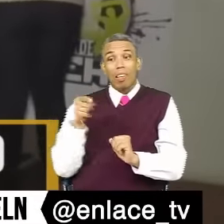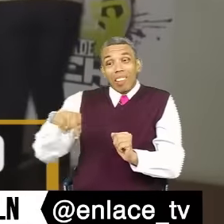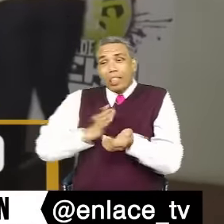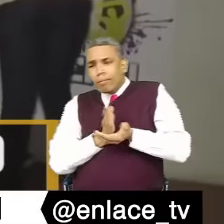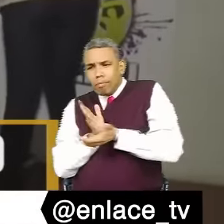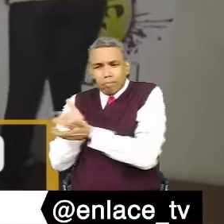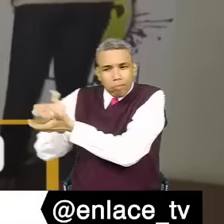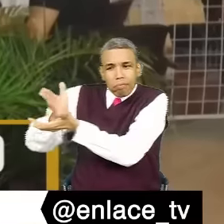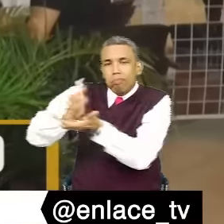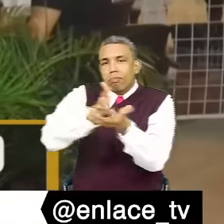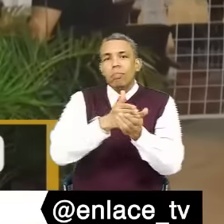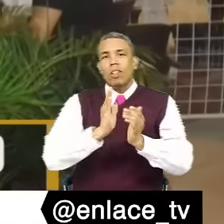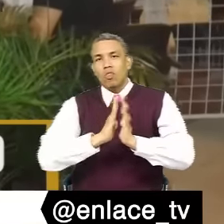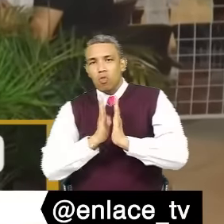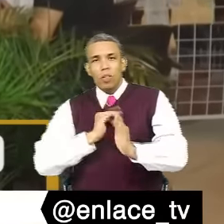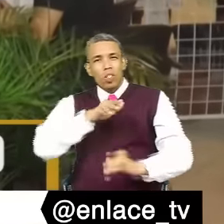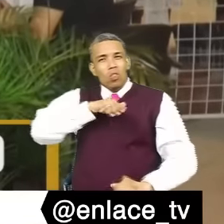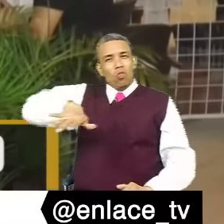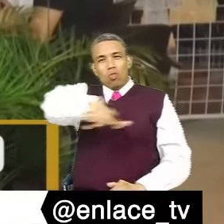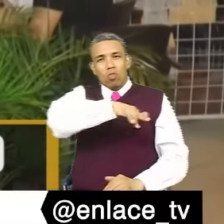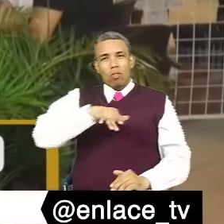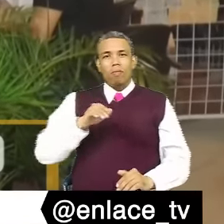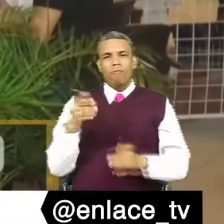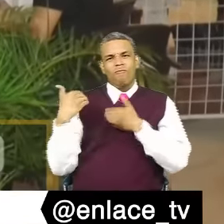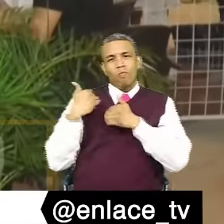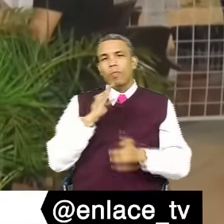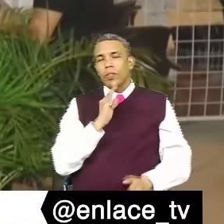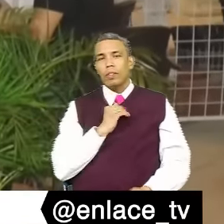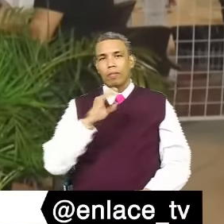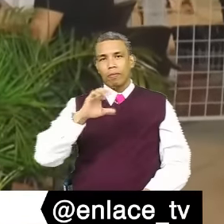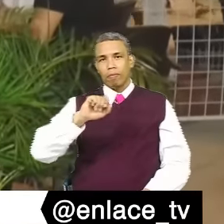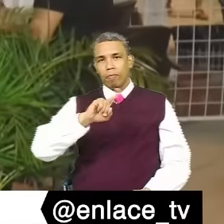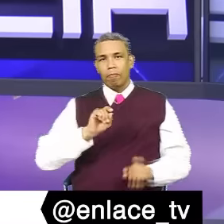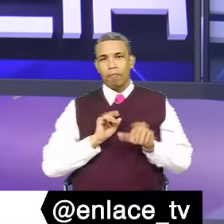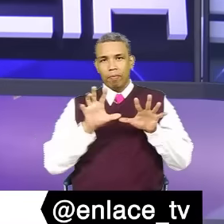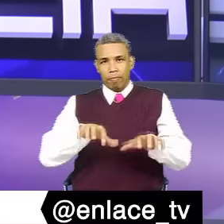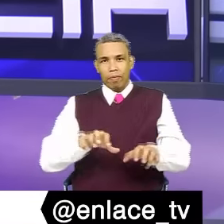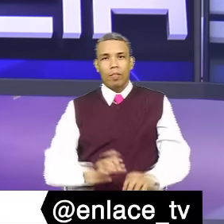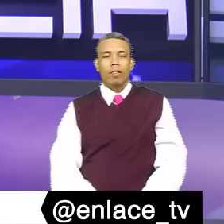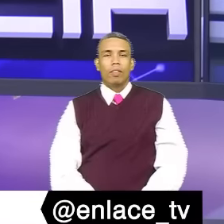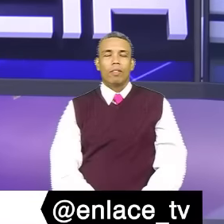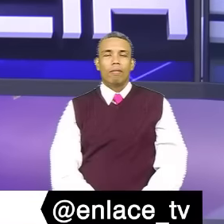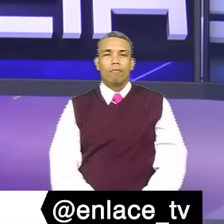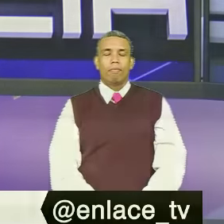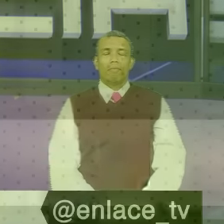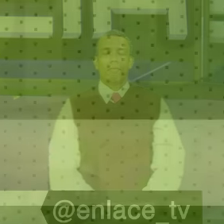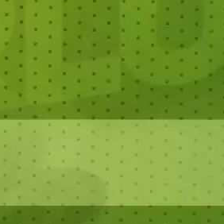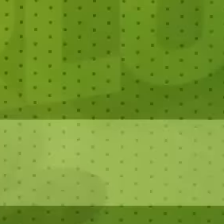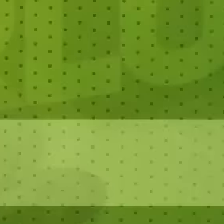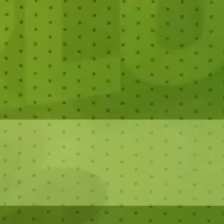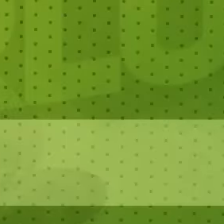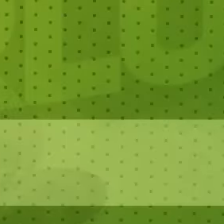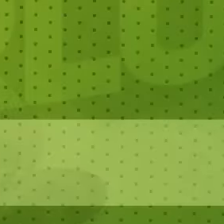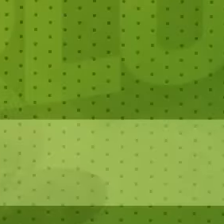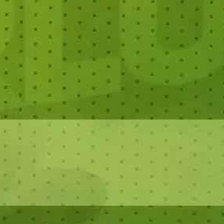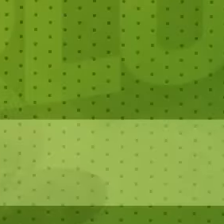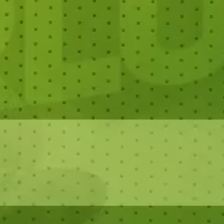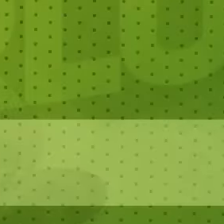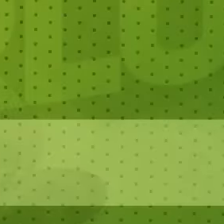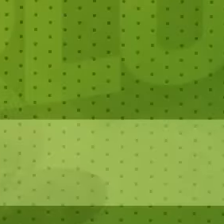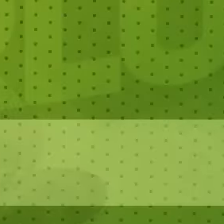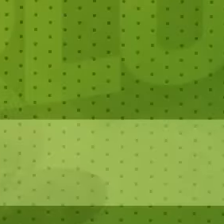establecimientos, esta vez a iniciativa propia de la Corporación Autónoma de Santander, CAS. El Instituto Antonio Nariño es formación